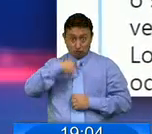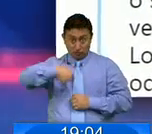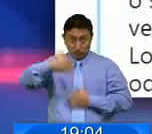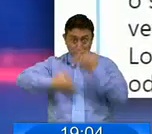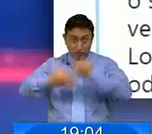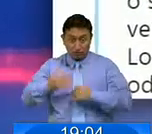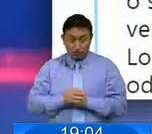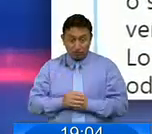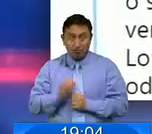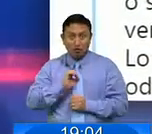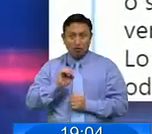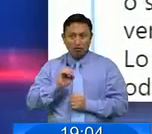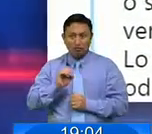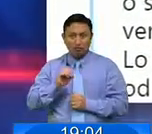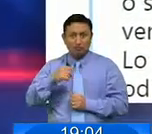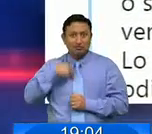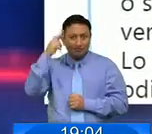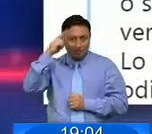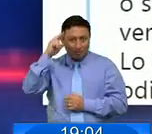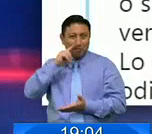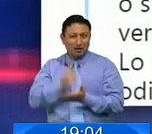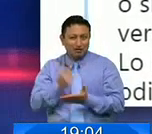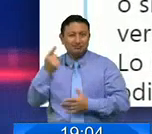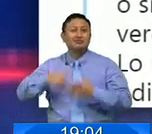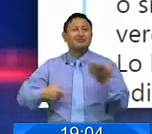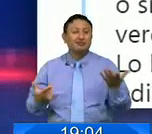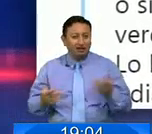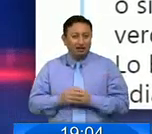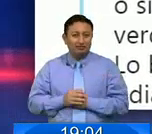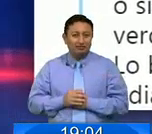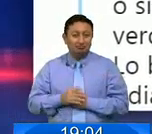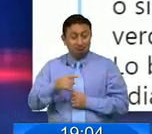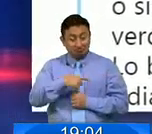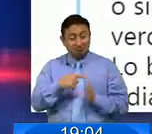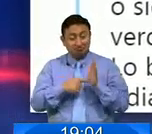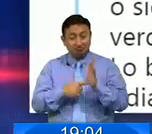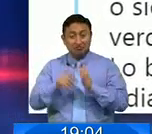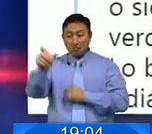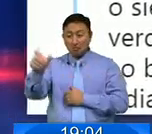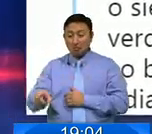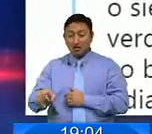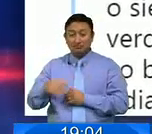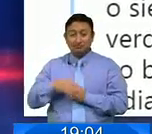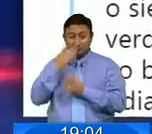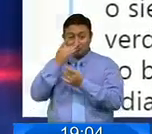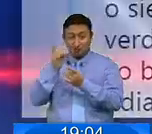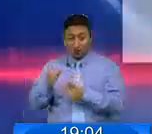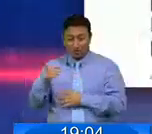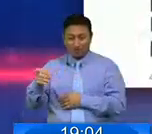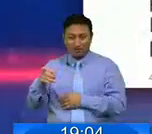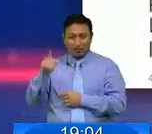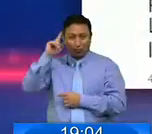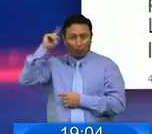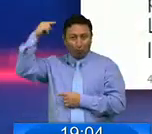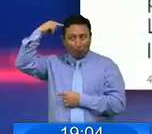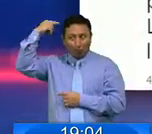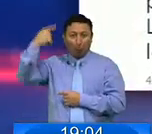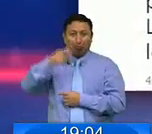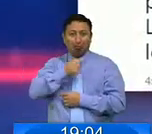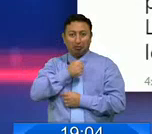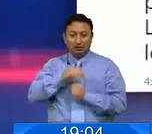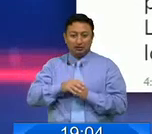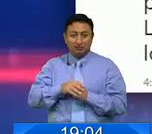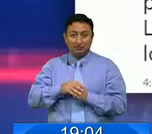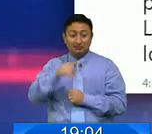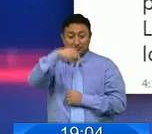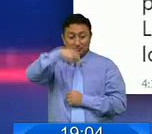siempre nos acompañó la razón y la verdad. Lo bueno, esto enseñará a estos odiadores disfrazados de periodistas lo que es un verdadero estado